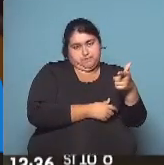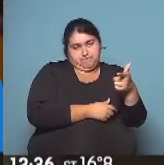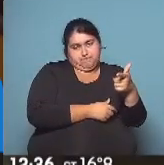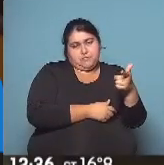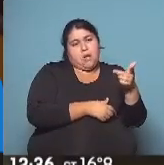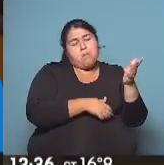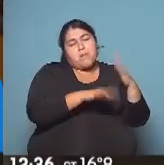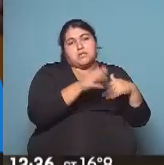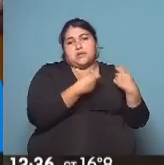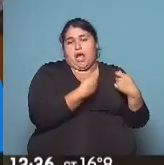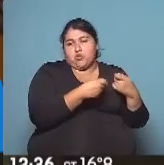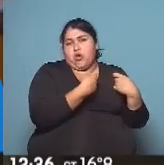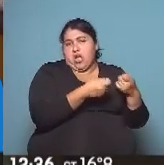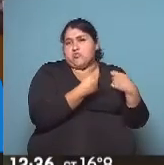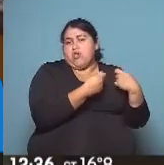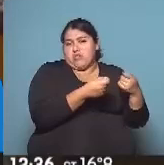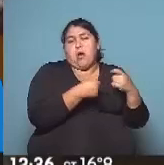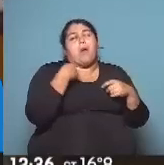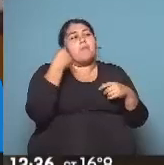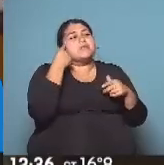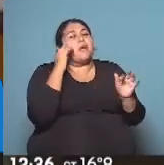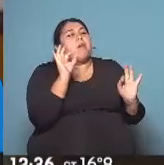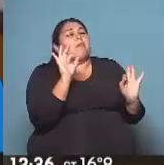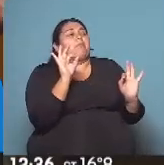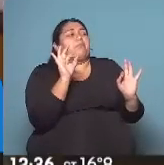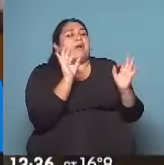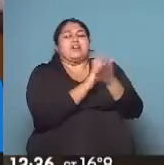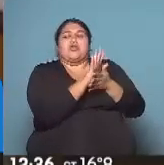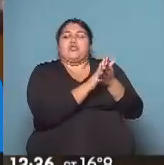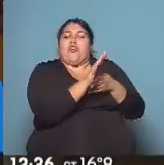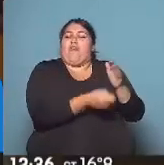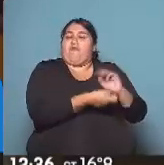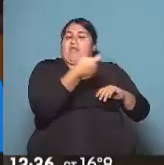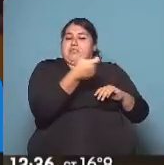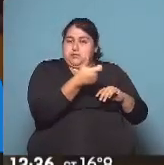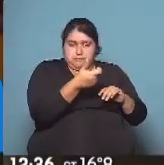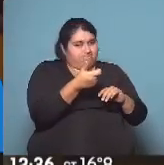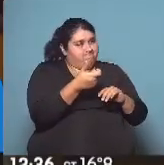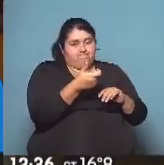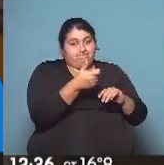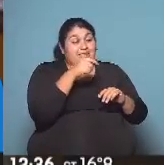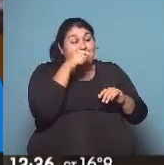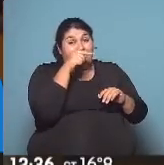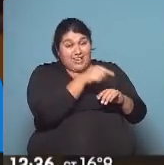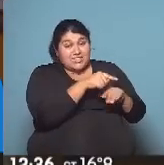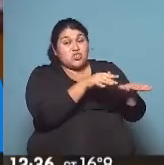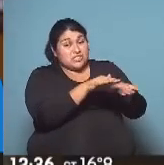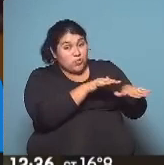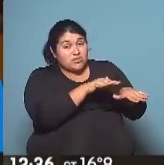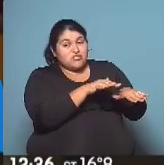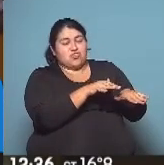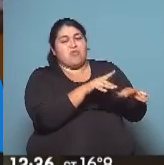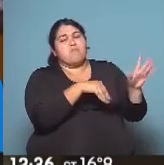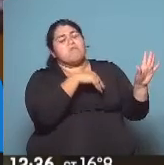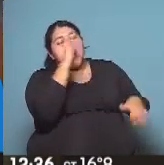gasto público, pensamos que de esa manera podemos resolver los problemas que tiene la economía y eso constantemente nos ha metido en